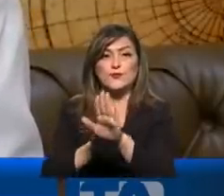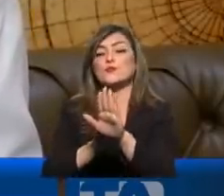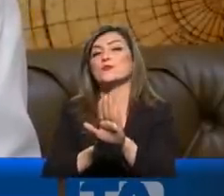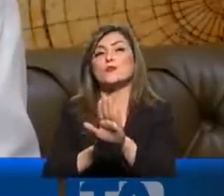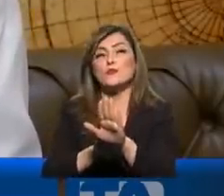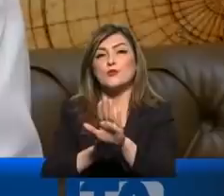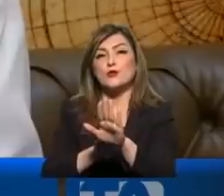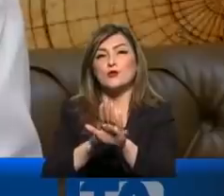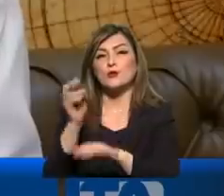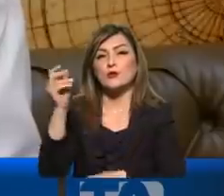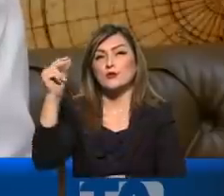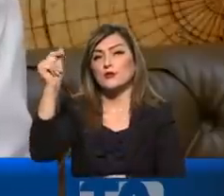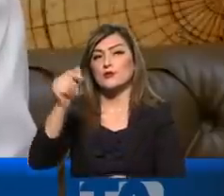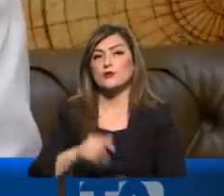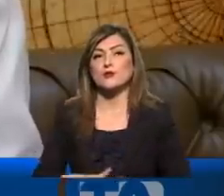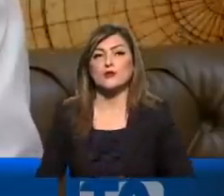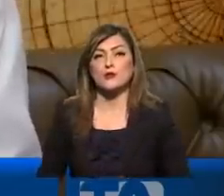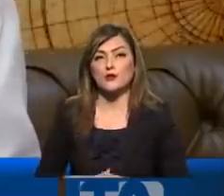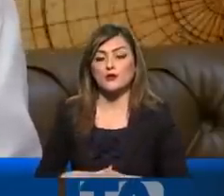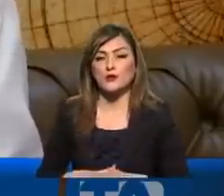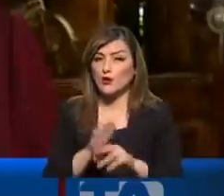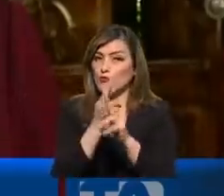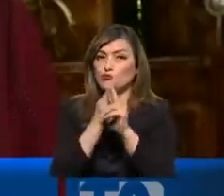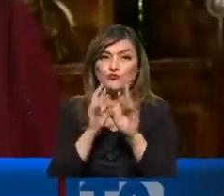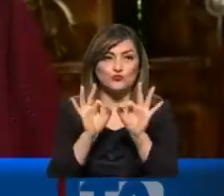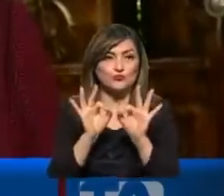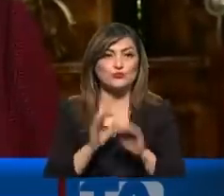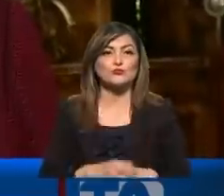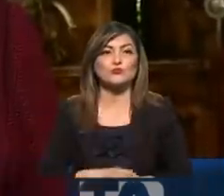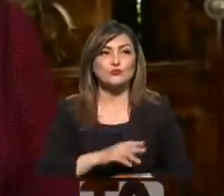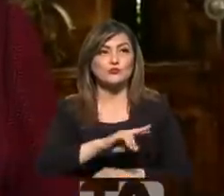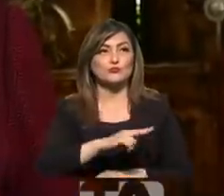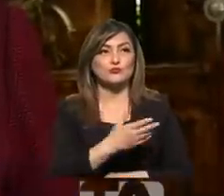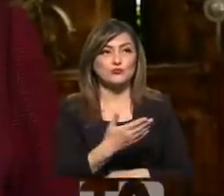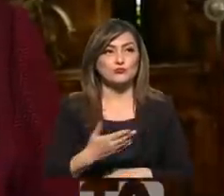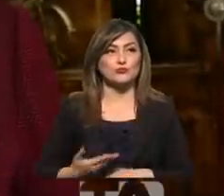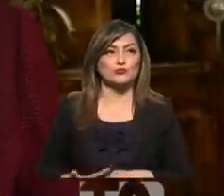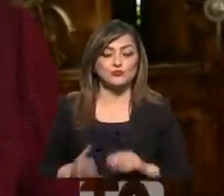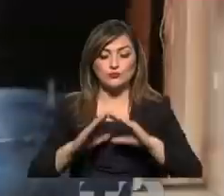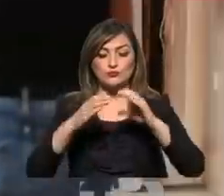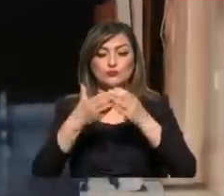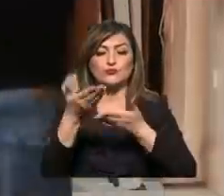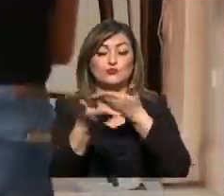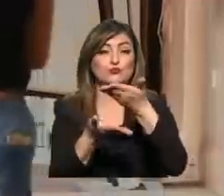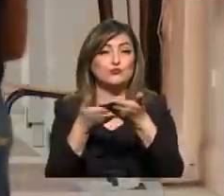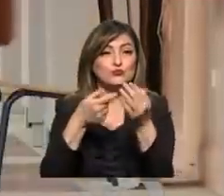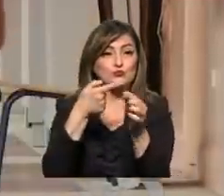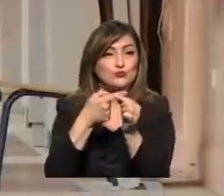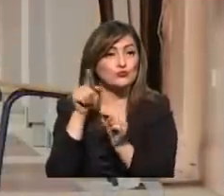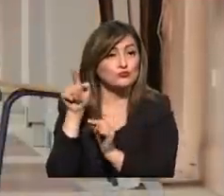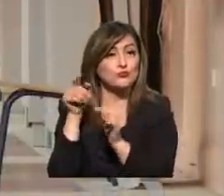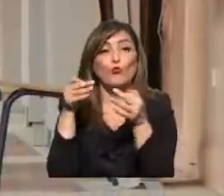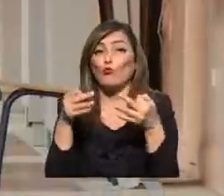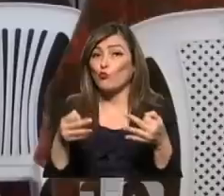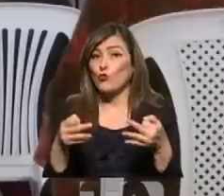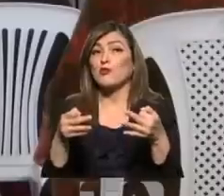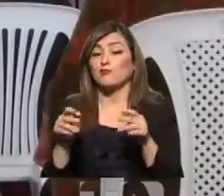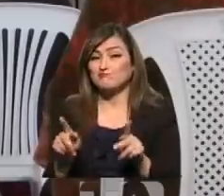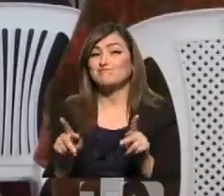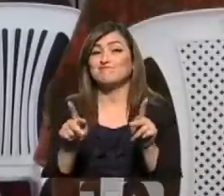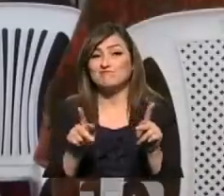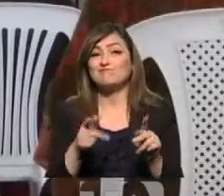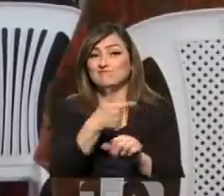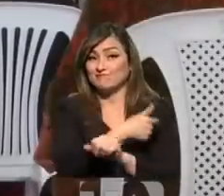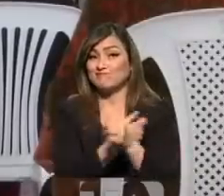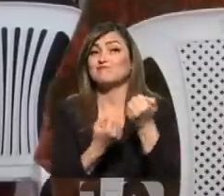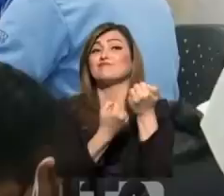sea inmediato y de gran resultado. La vicepresidenta de la Cámara de Comercio de Quito, Gabriela Sommerfeld, confirma que están preparados